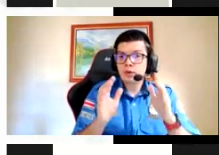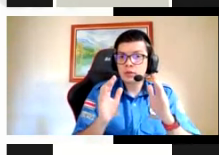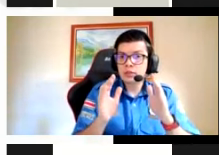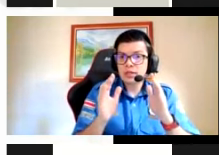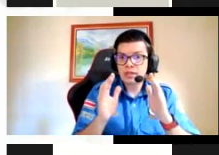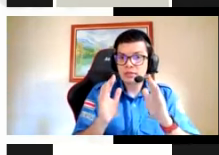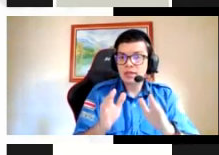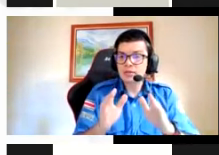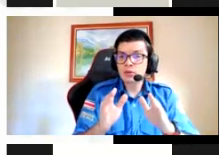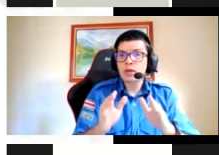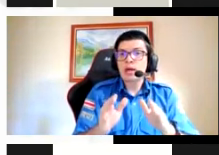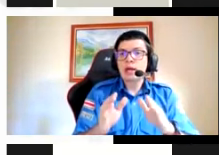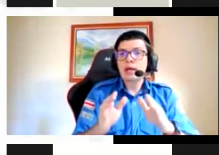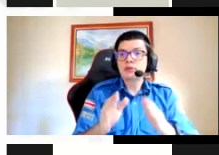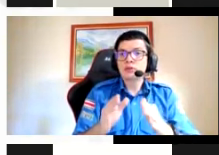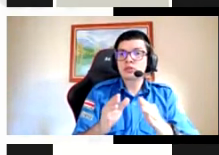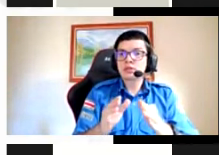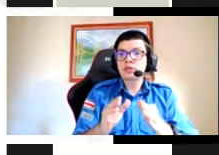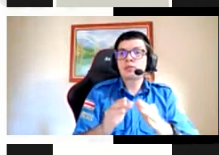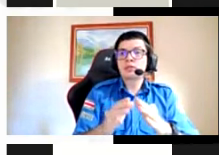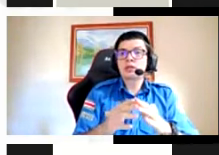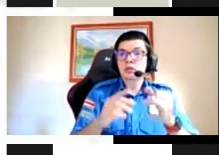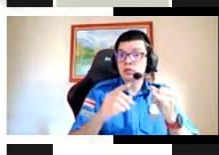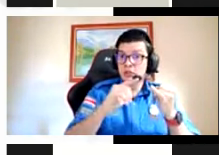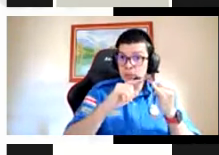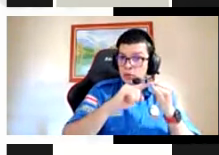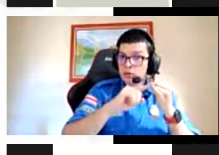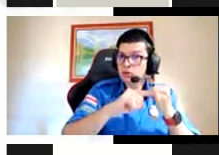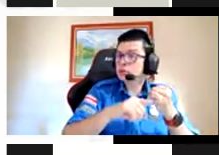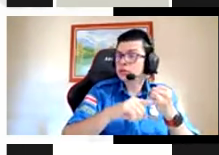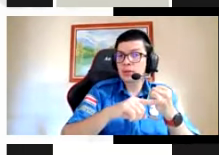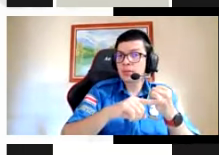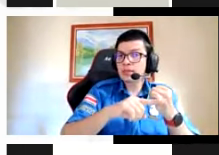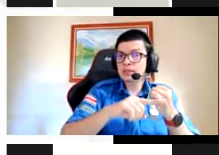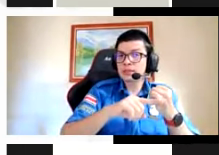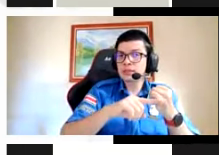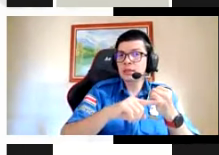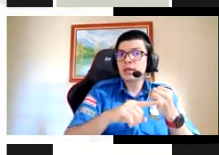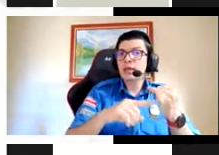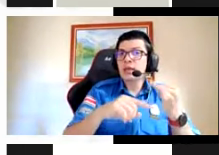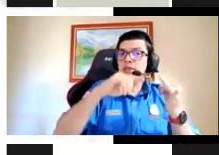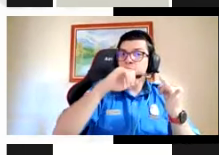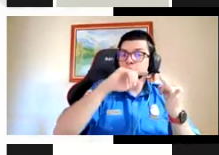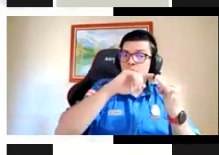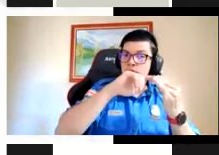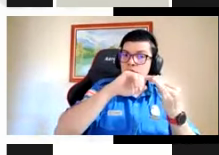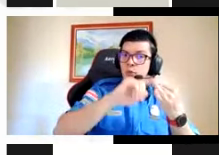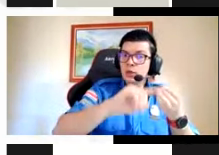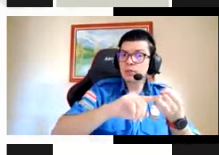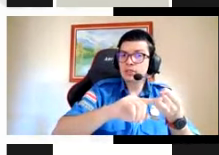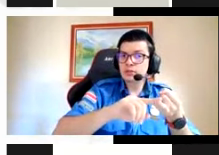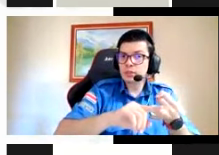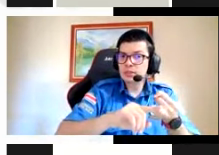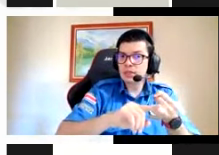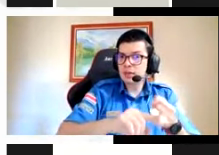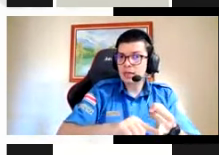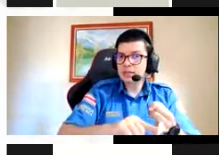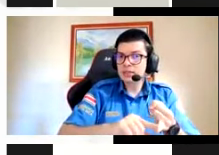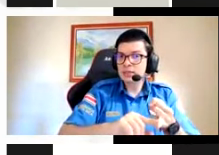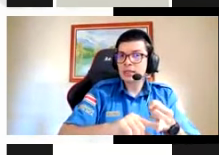es una condición de riesgo a la que nosotros nos exponemos nosotros en primera instancia y exponemos a los cuerpos de